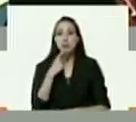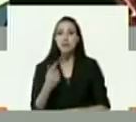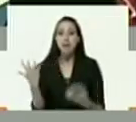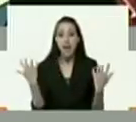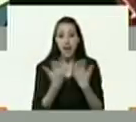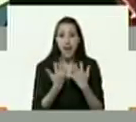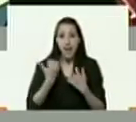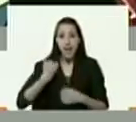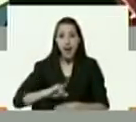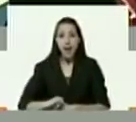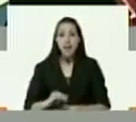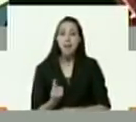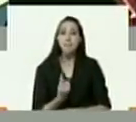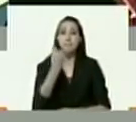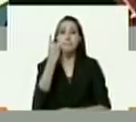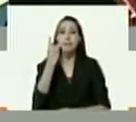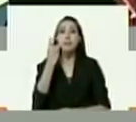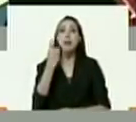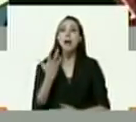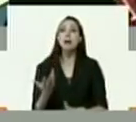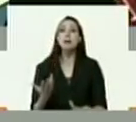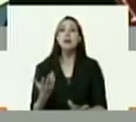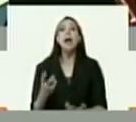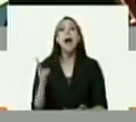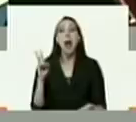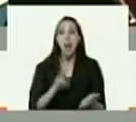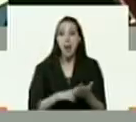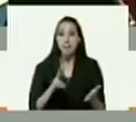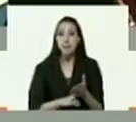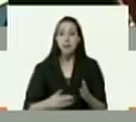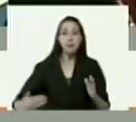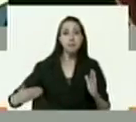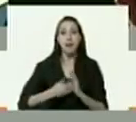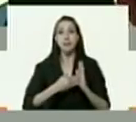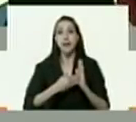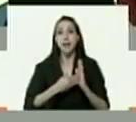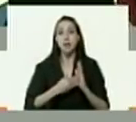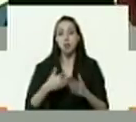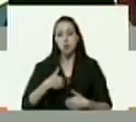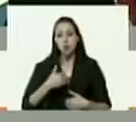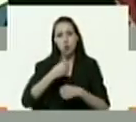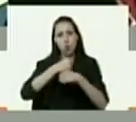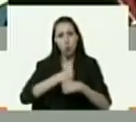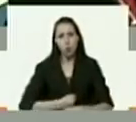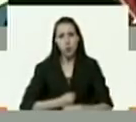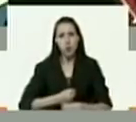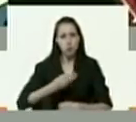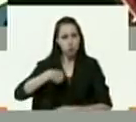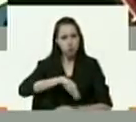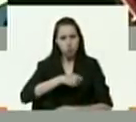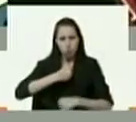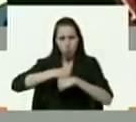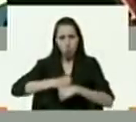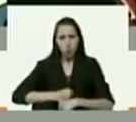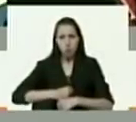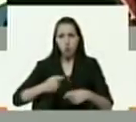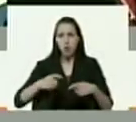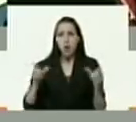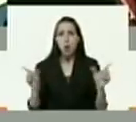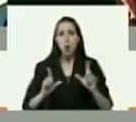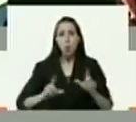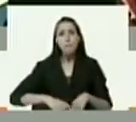la primera víctima casi siempre es la verdad, pero yo confío y nosotros confiamos en que los medios de comunicación